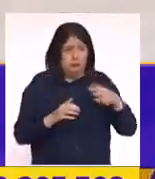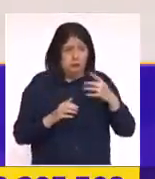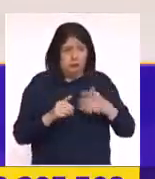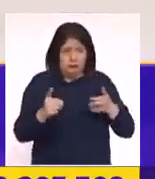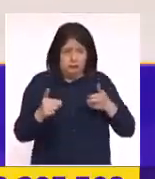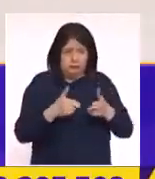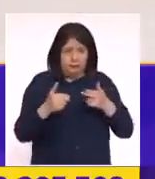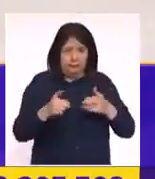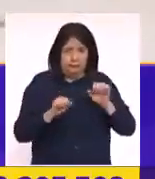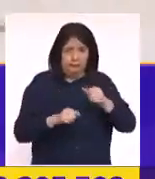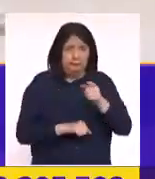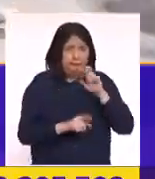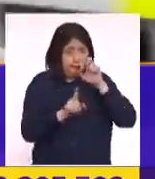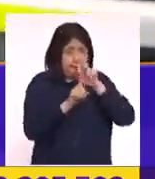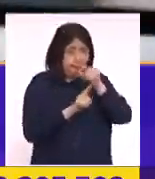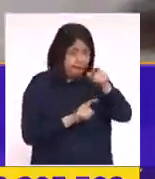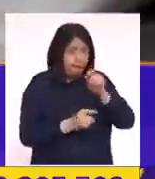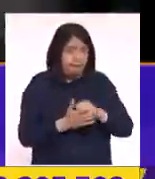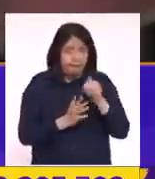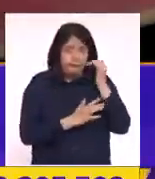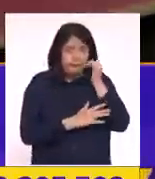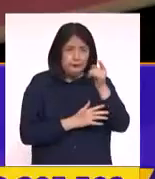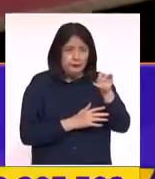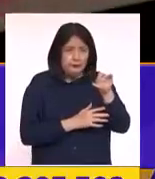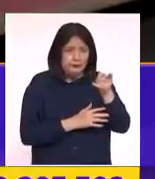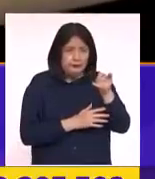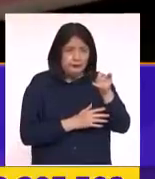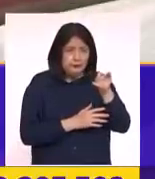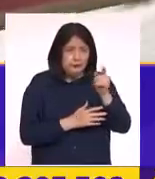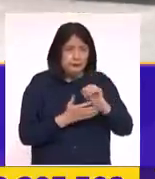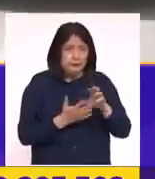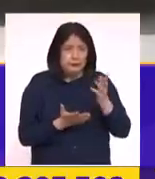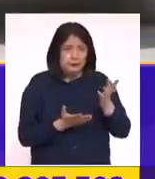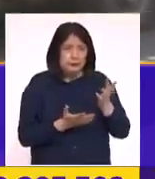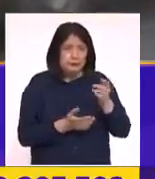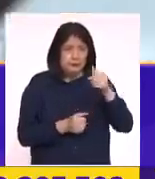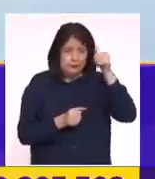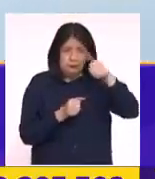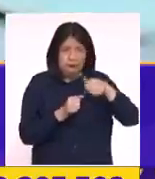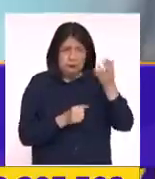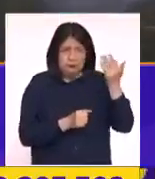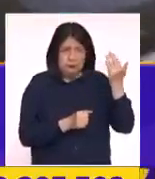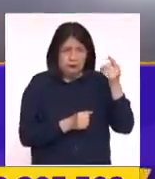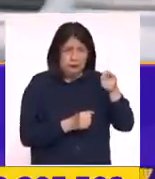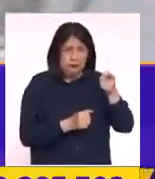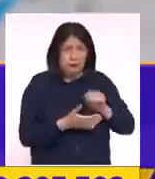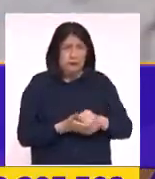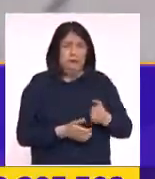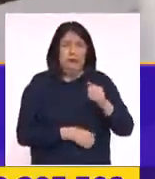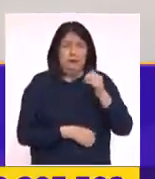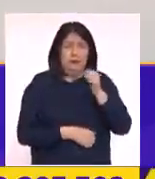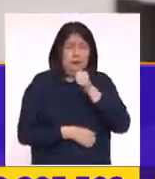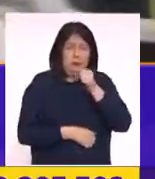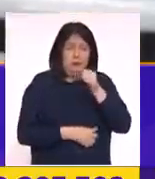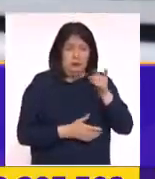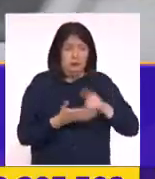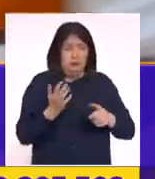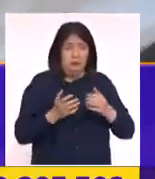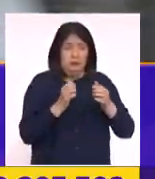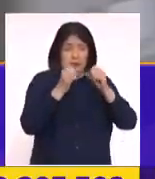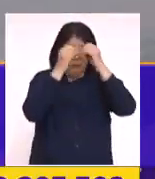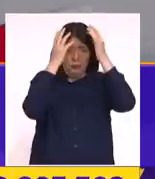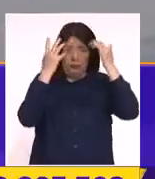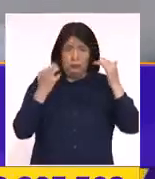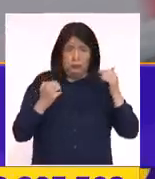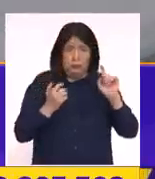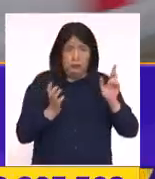está permitiendo. Pero mira, Fátima, la imagen en el lado izquierdo de la pantalla. Recordábamos hace momentos, Leonardo Cabrera se encontró con una novia que